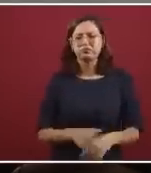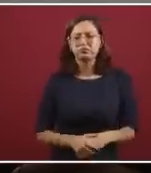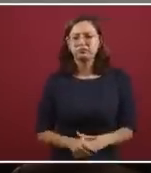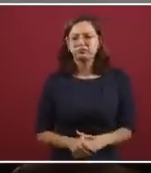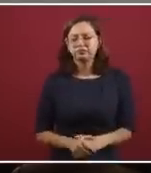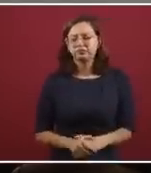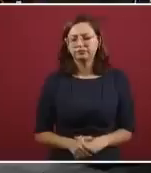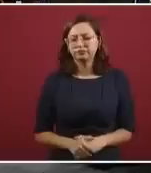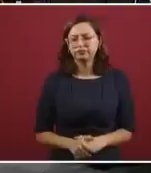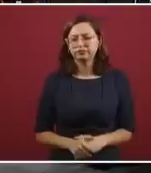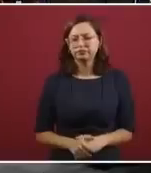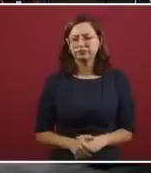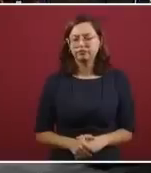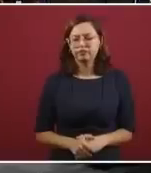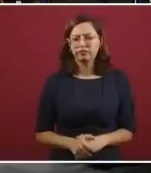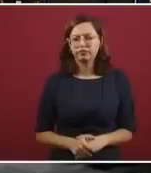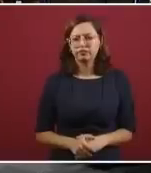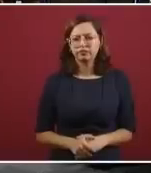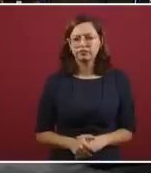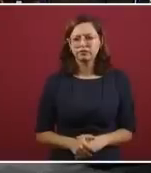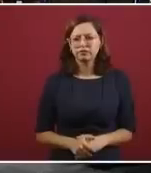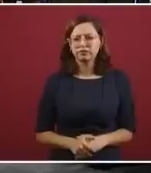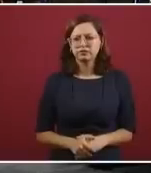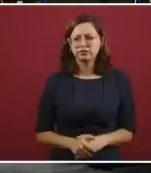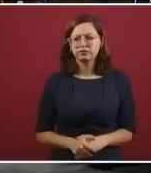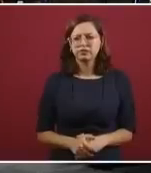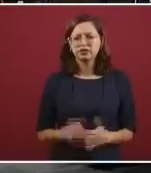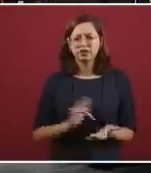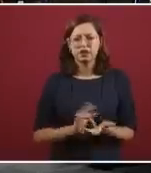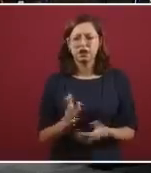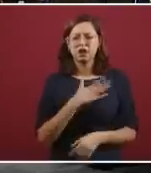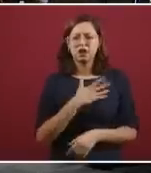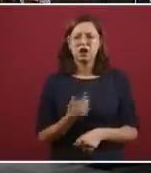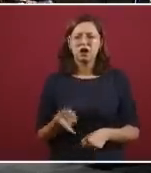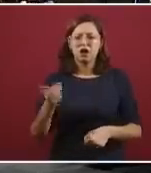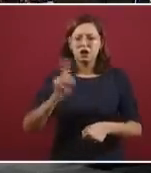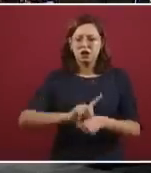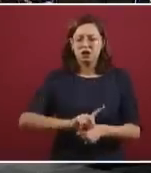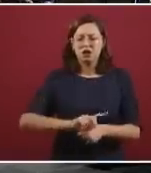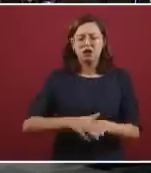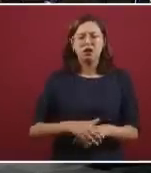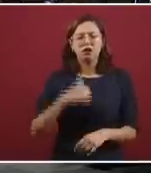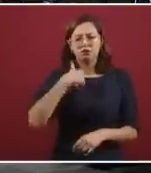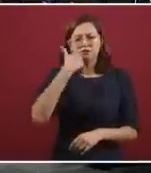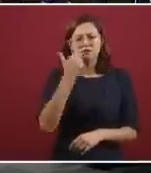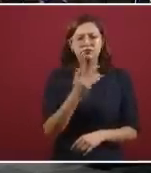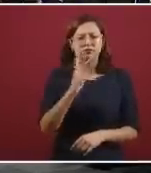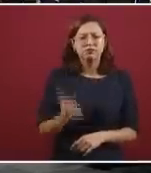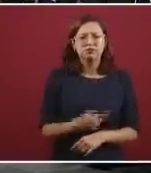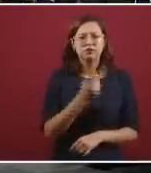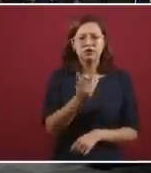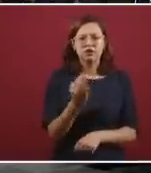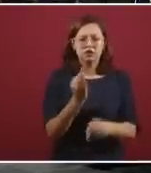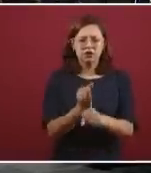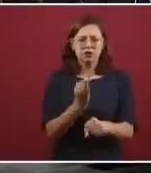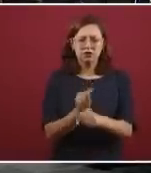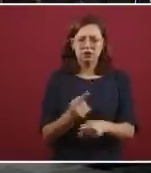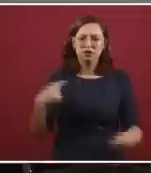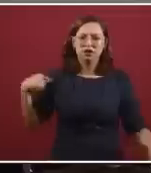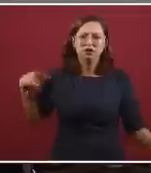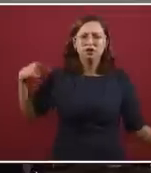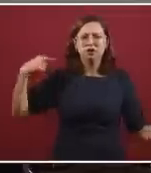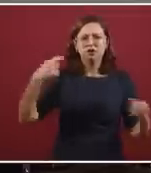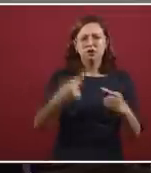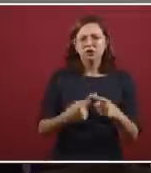títulos gracias buenos días preguntarle subsecretario hasta este momento que tanto